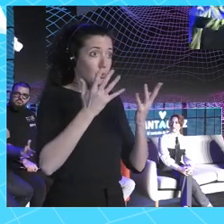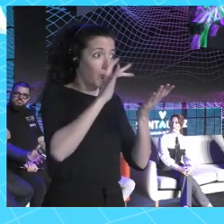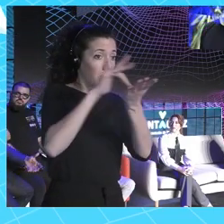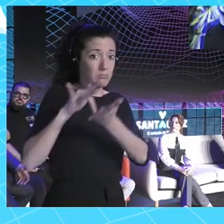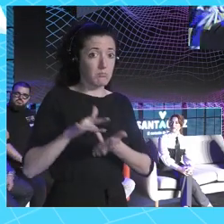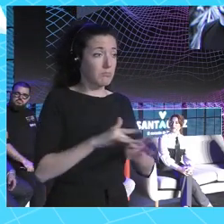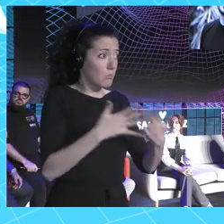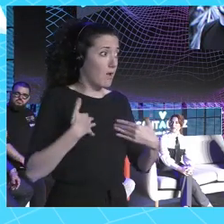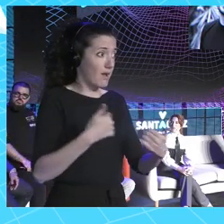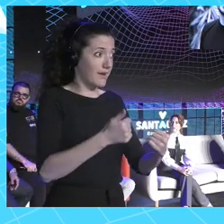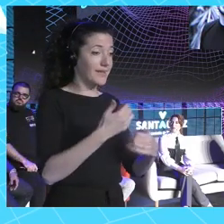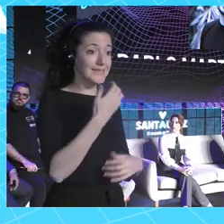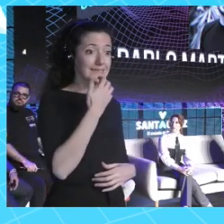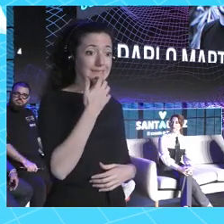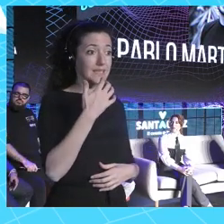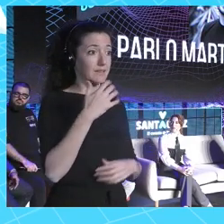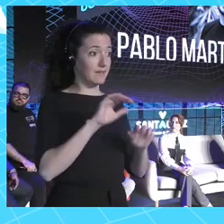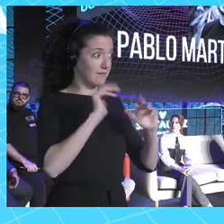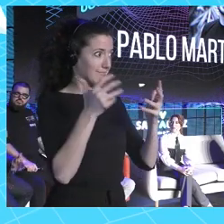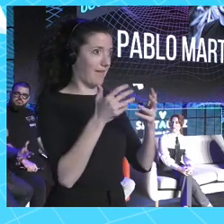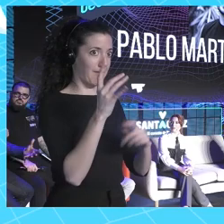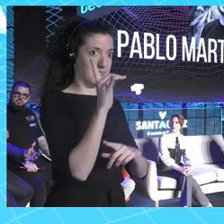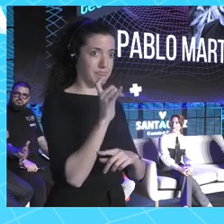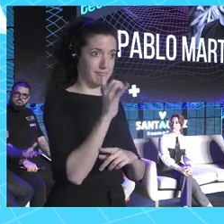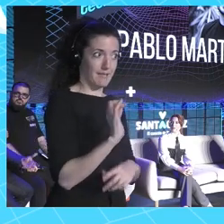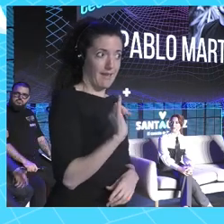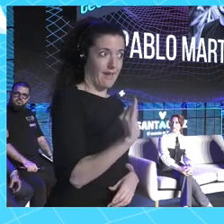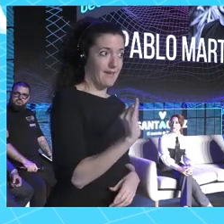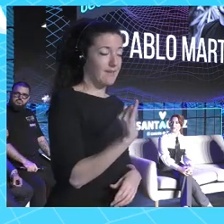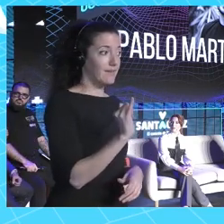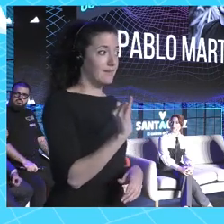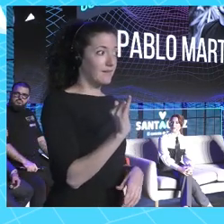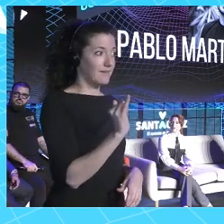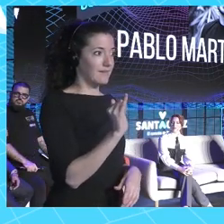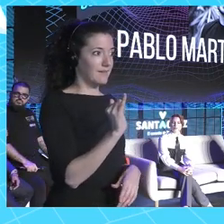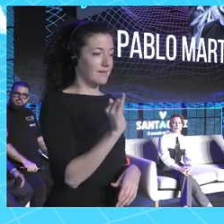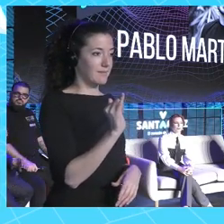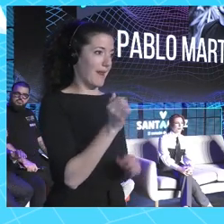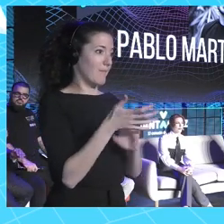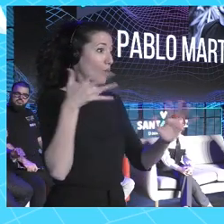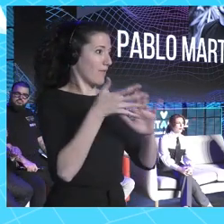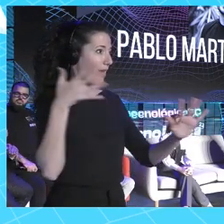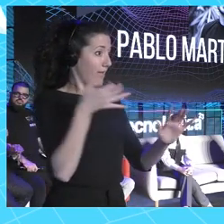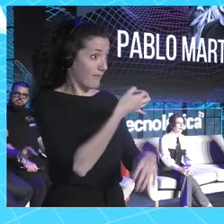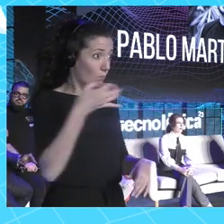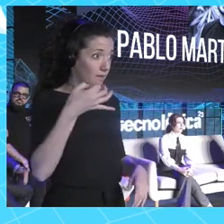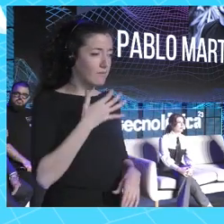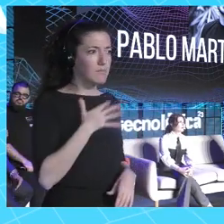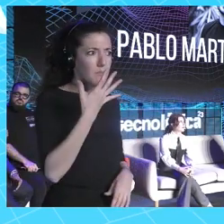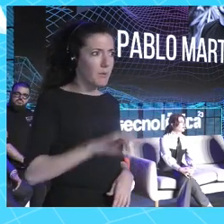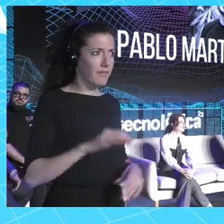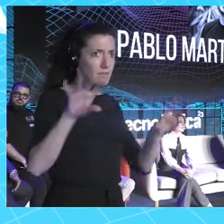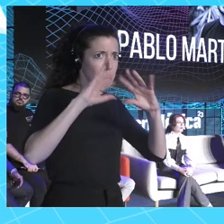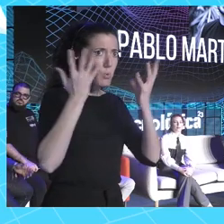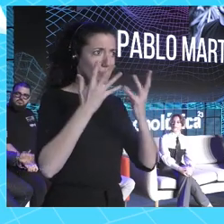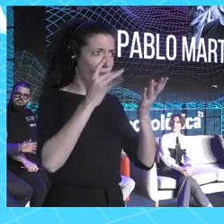potente como la que tenemos tengamos internet que nos permita comunicarnos a una velocidad adecuada podemos competir con cualquier lugar del mundo